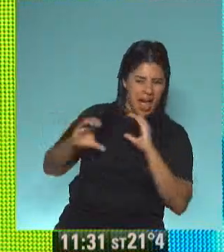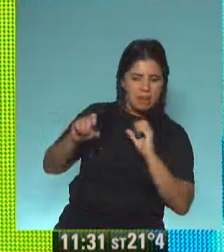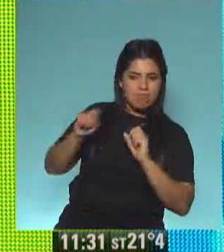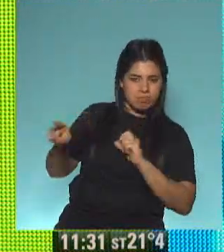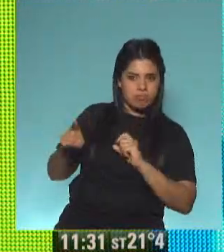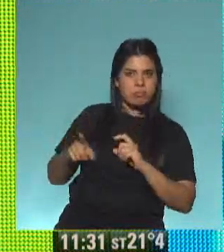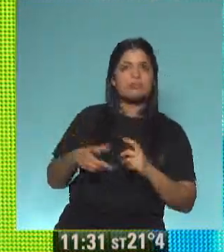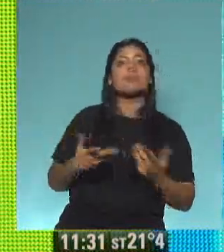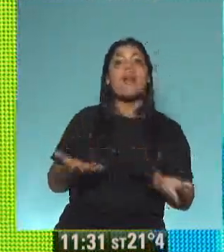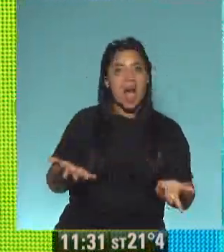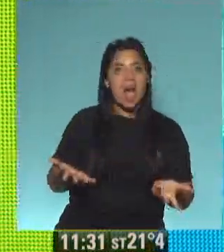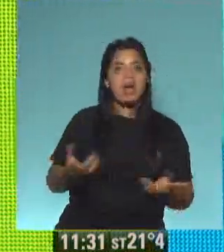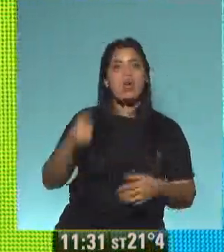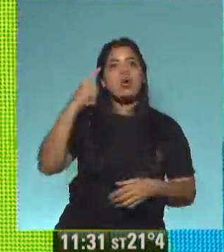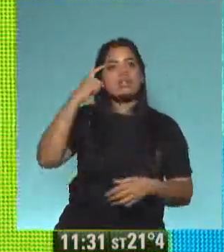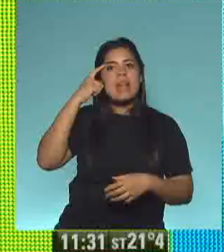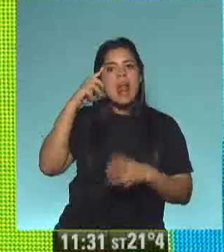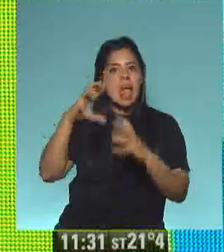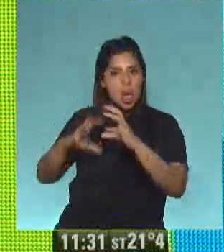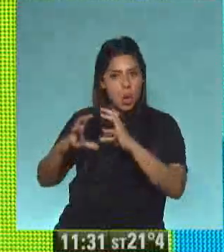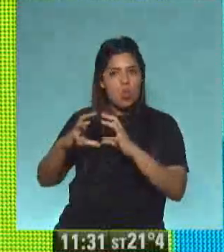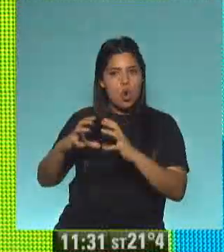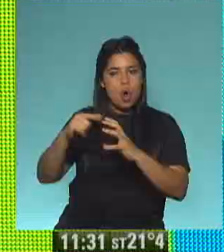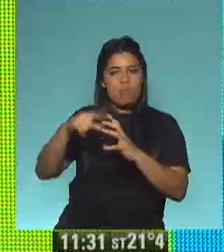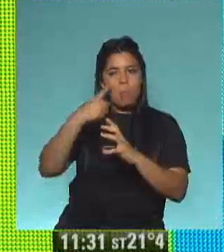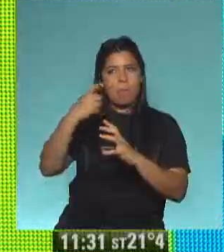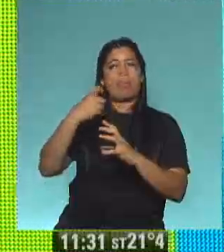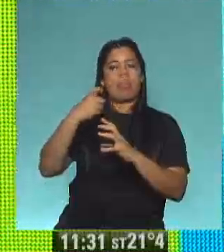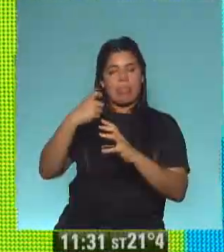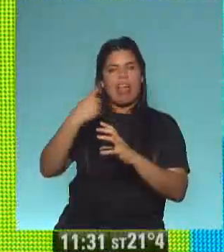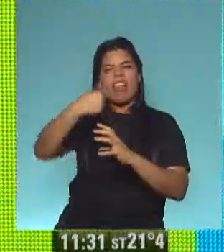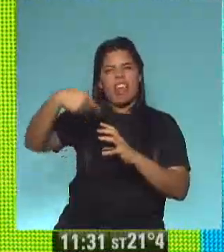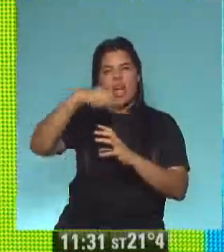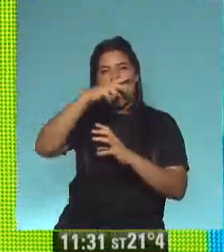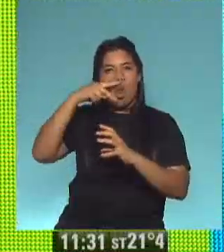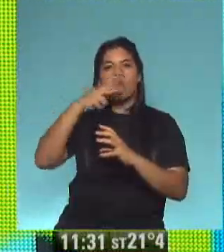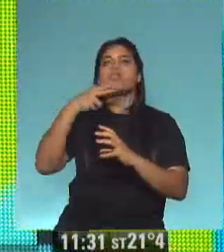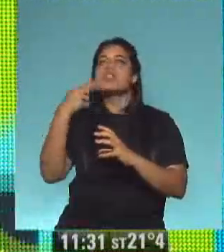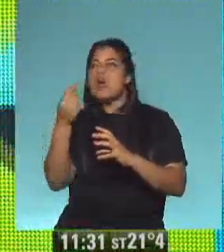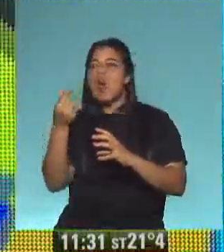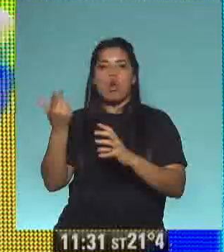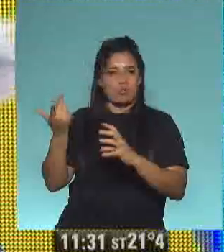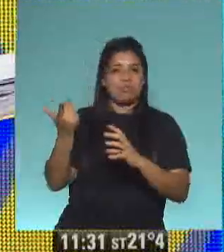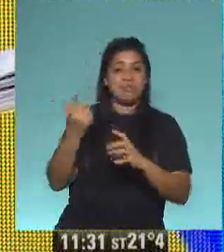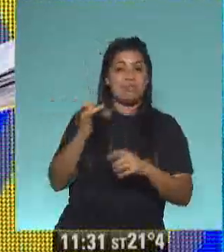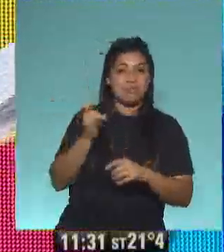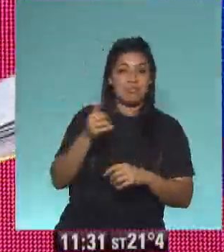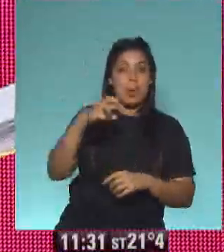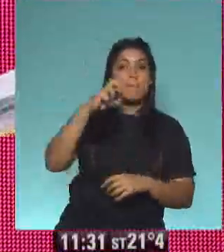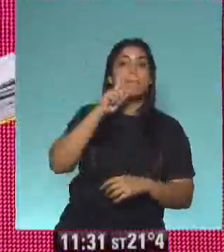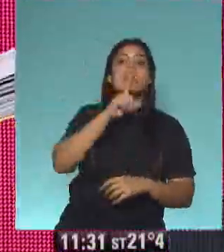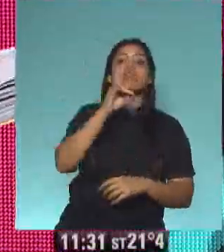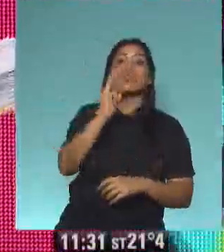del cual llega al cerebro para que podamos reconocer esos sabores. Bueno, acá pasa lo mismo. A través de la pituitaria llega el